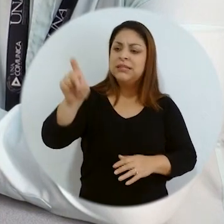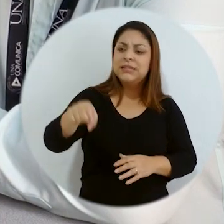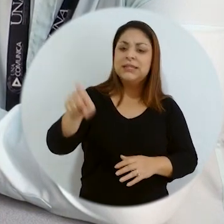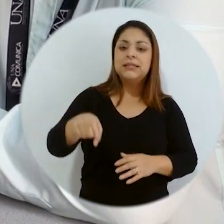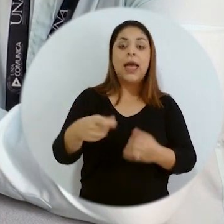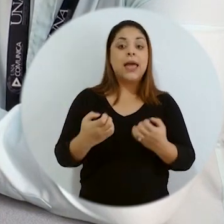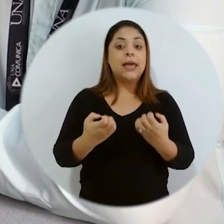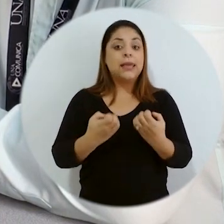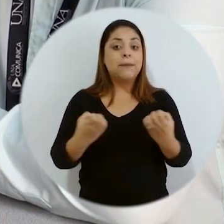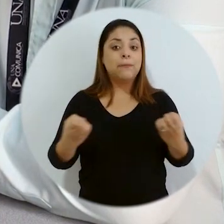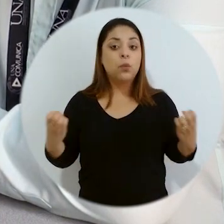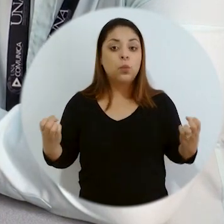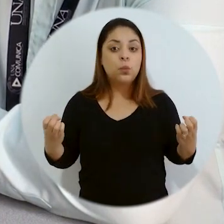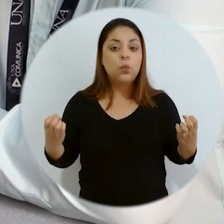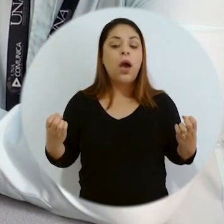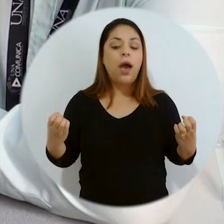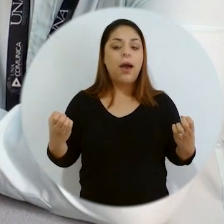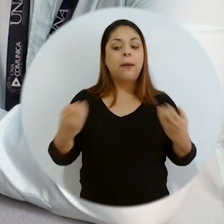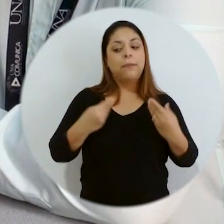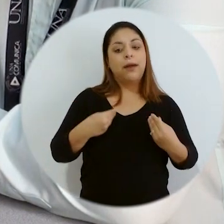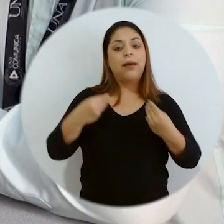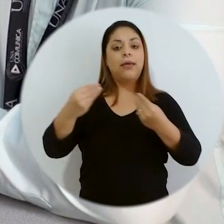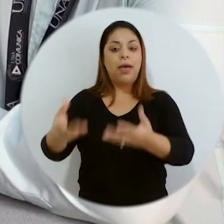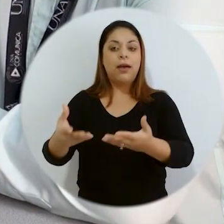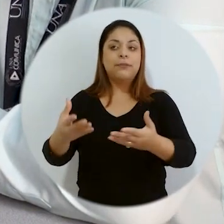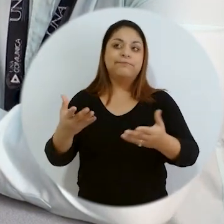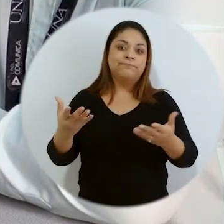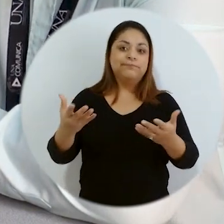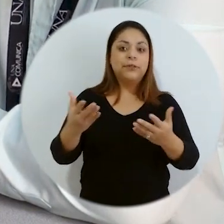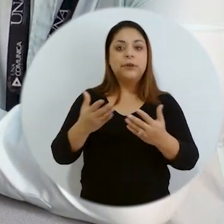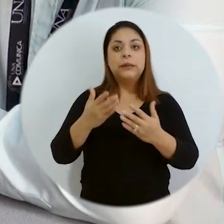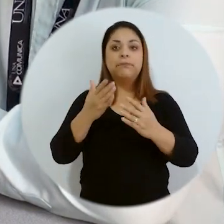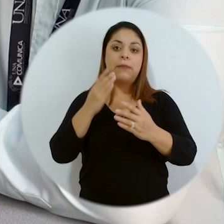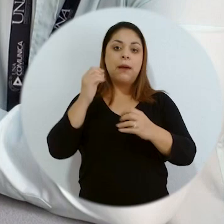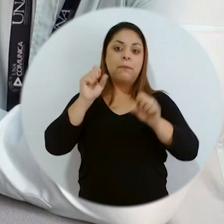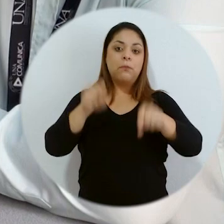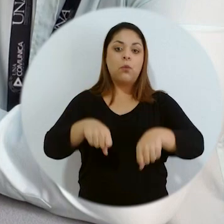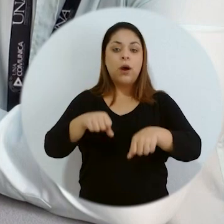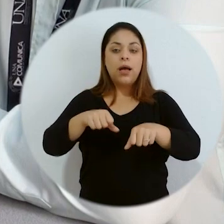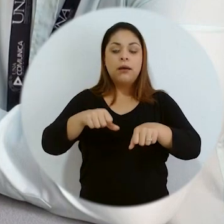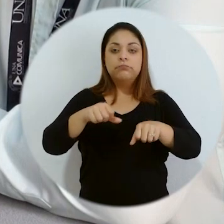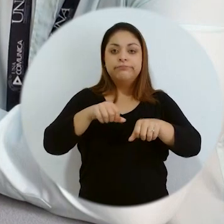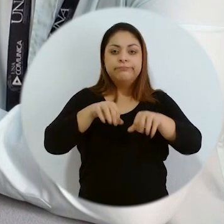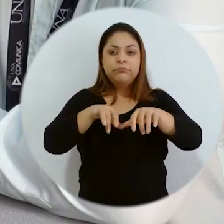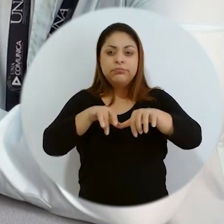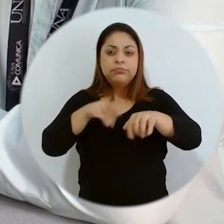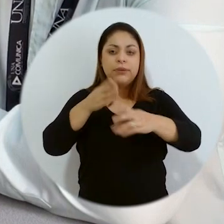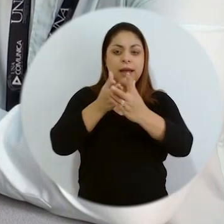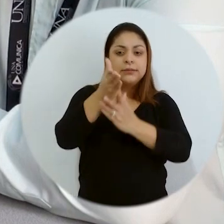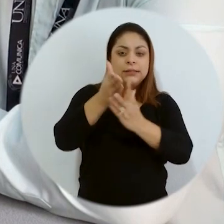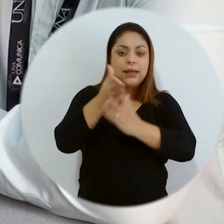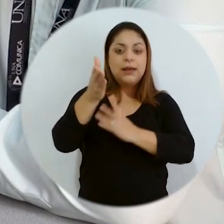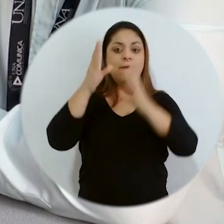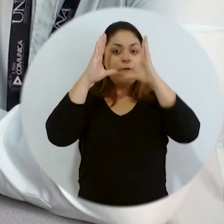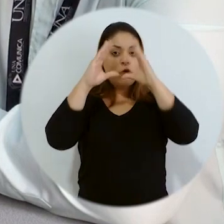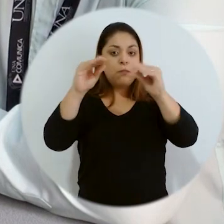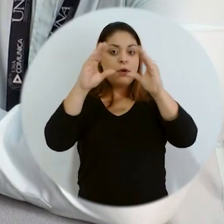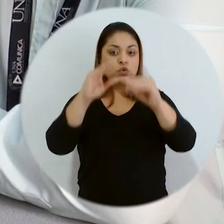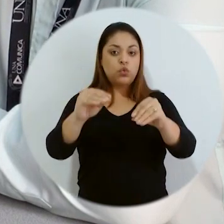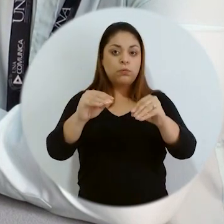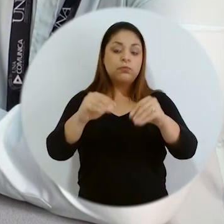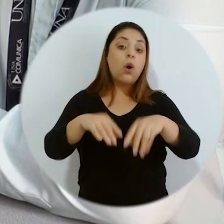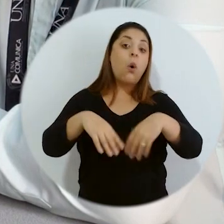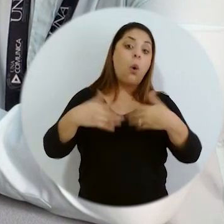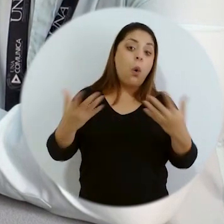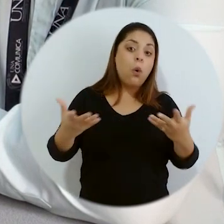ocupar algún apoyo a nivel de equipos, ¿verdad?, para poder entonces acceder a la información de las clases, ¿verdad?, de manera más